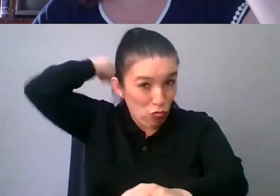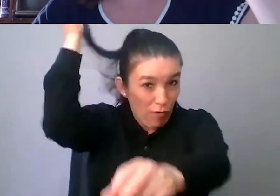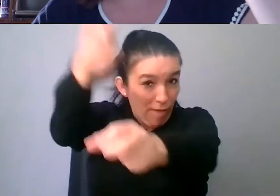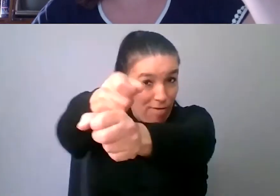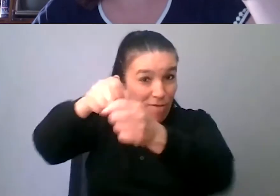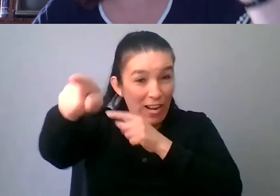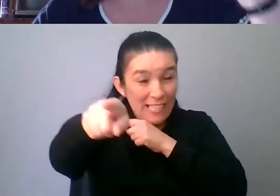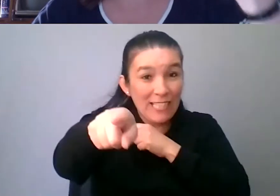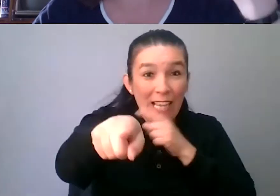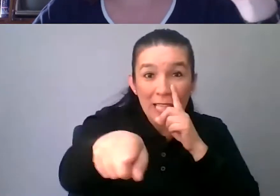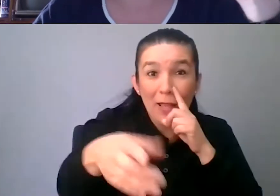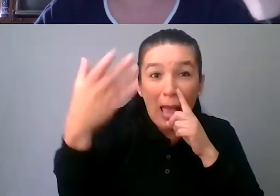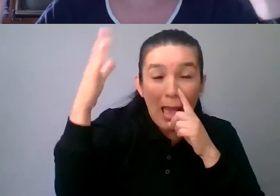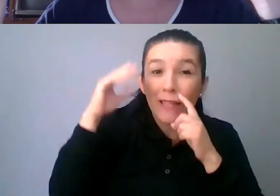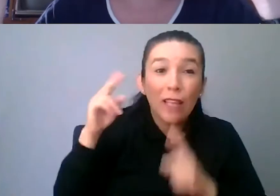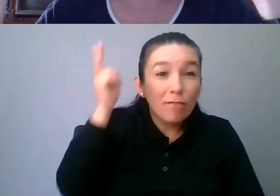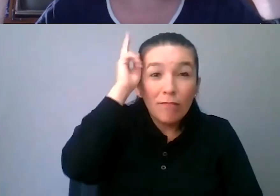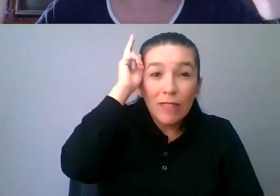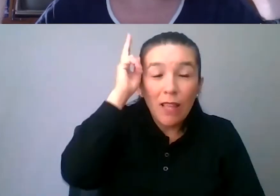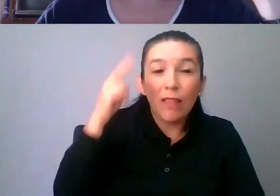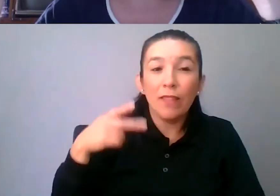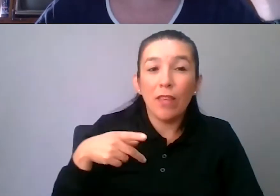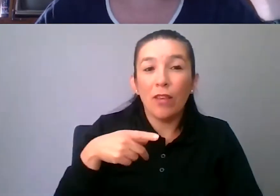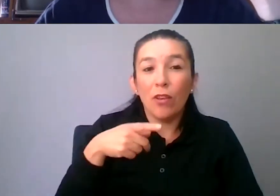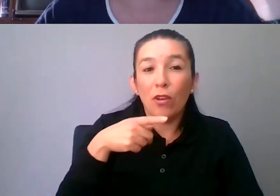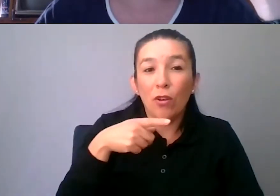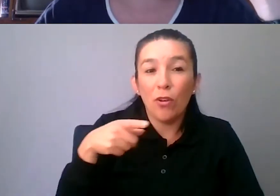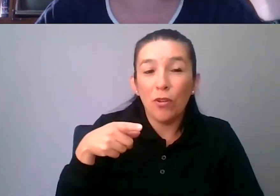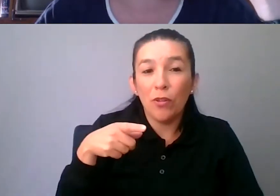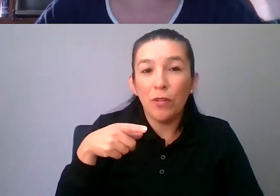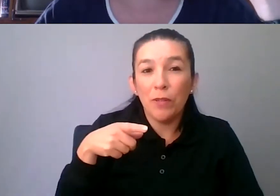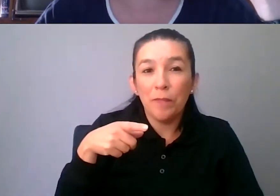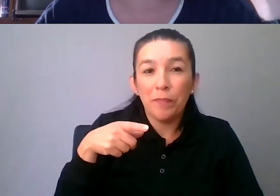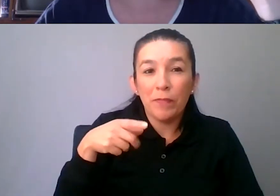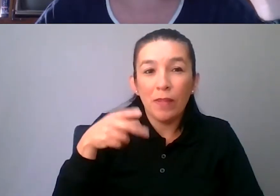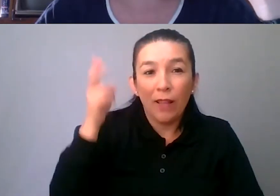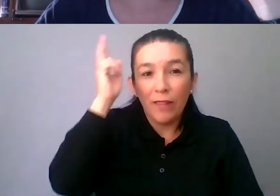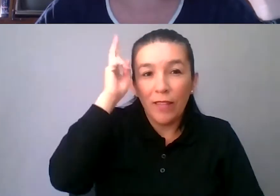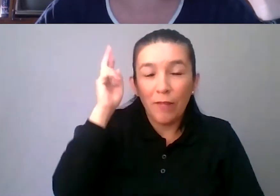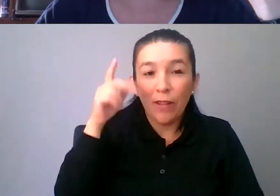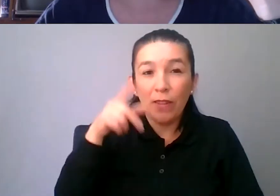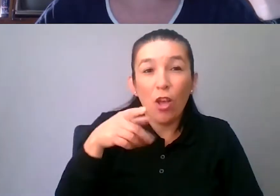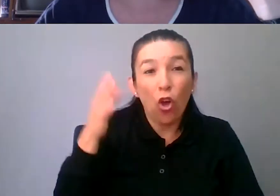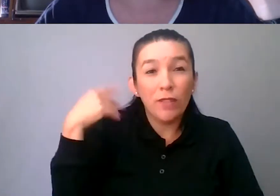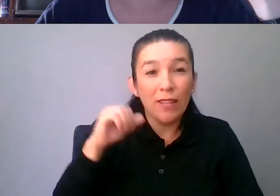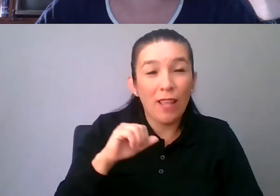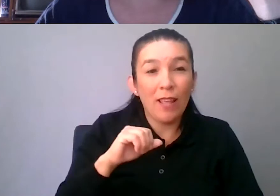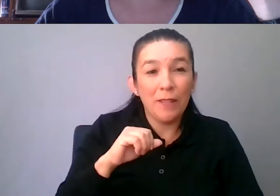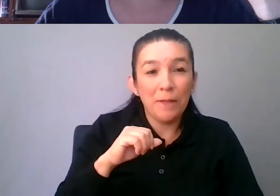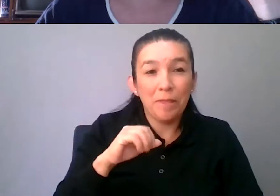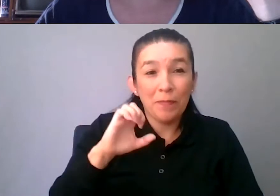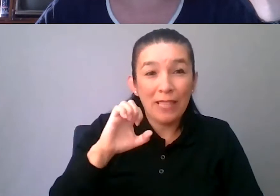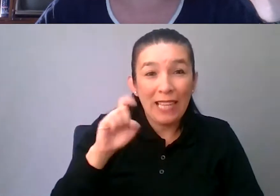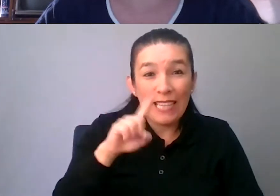los indígenas Wakiutl, que a ellos no les gusta, pero corresponde a los esquimales para ubicarnos en el